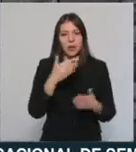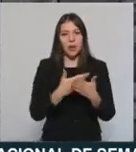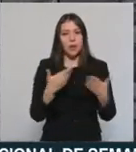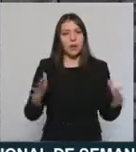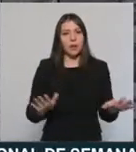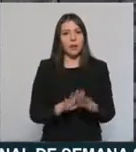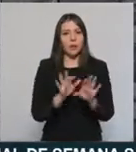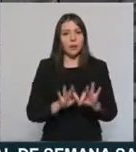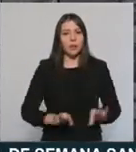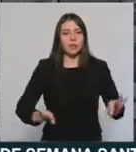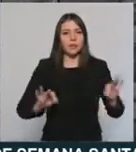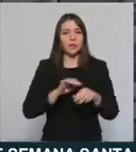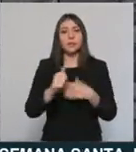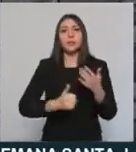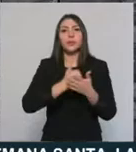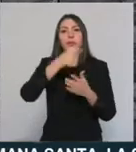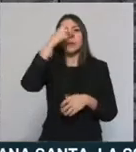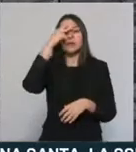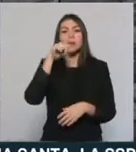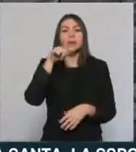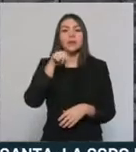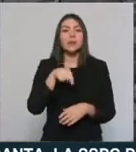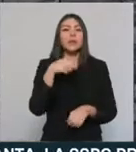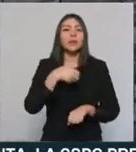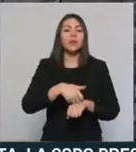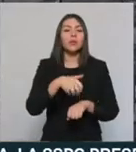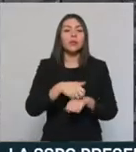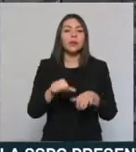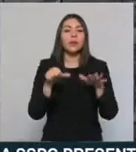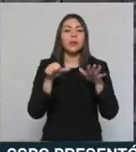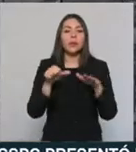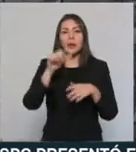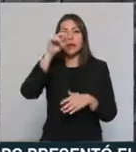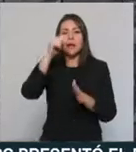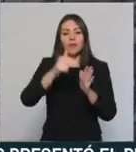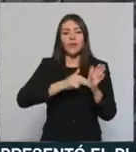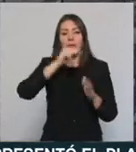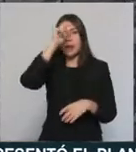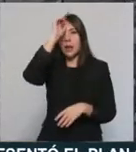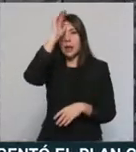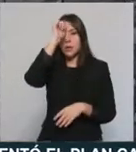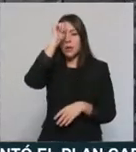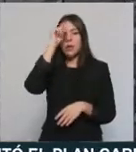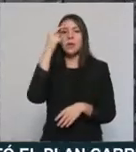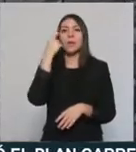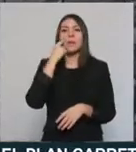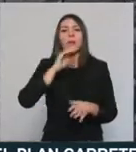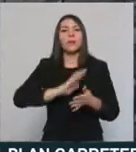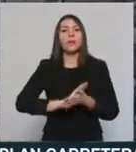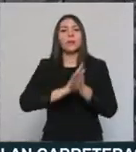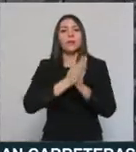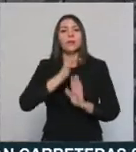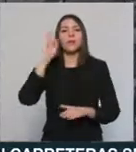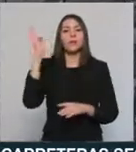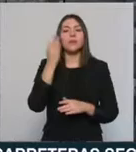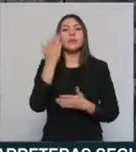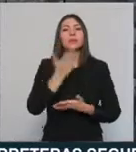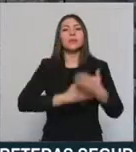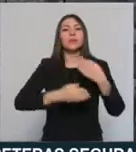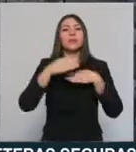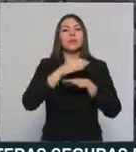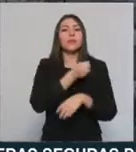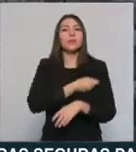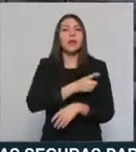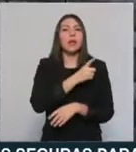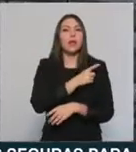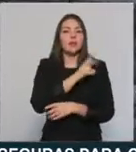del país se convirtió en la entidad número 16 en firmar un convenio para la federalización de los servicios de salud. ¿Qué quiere decir esto?